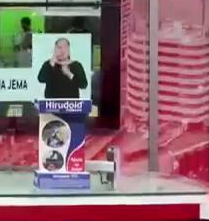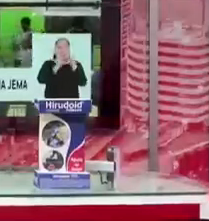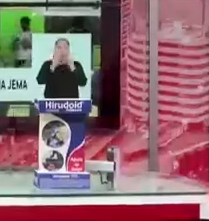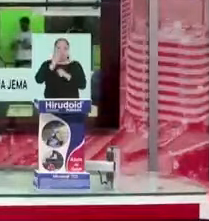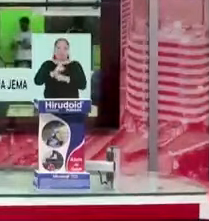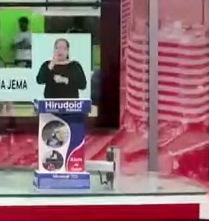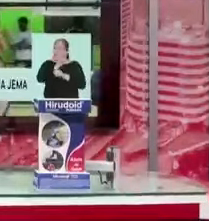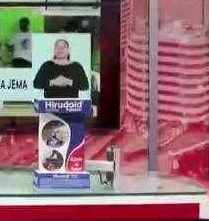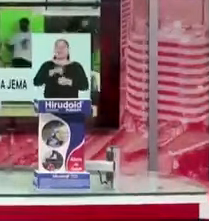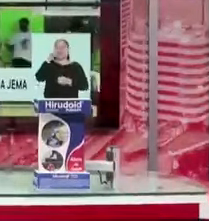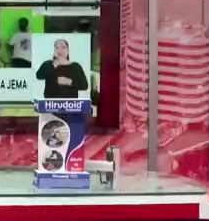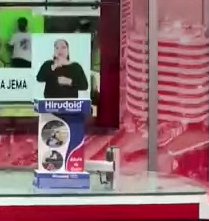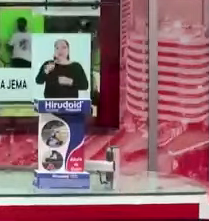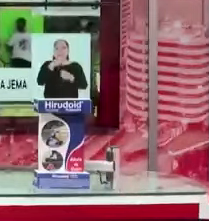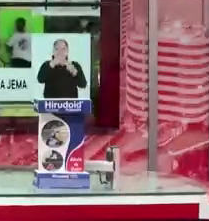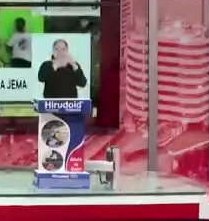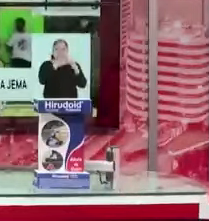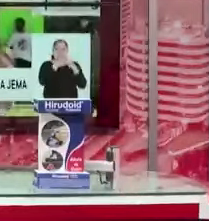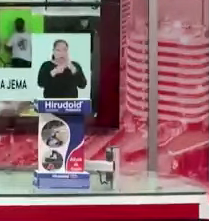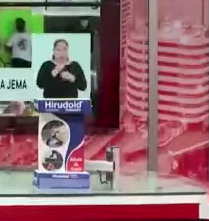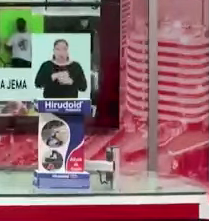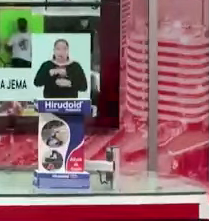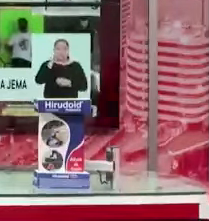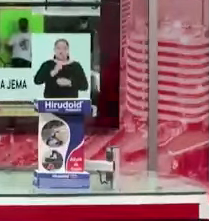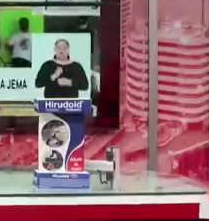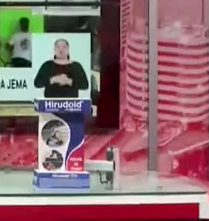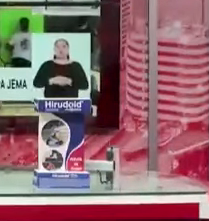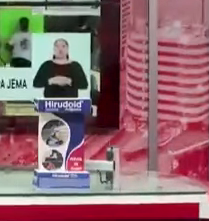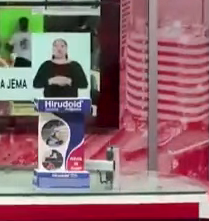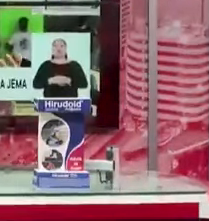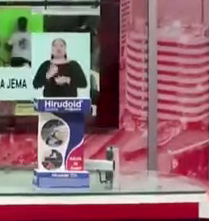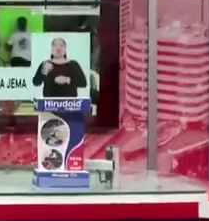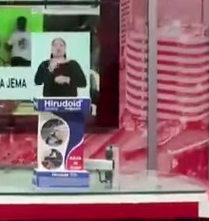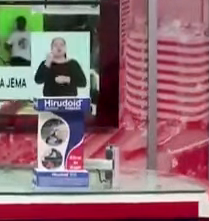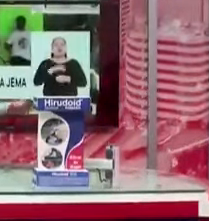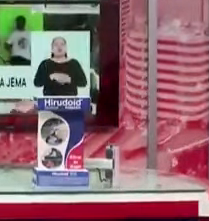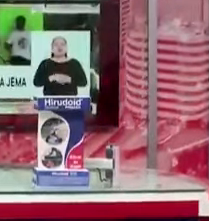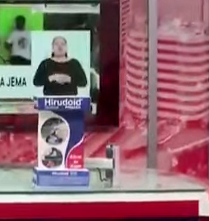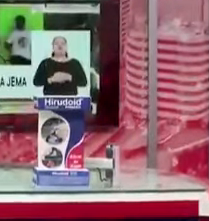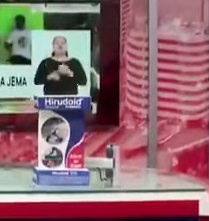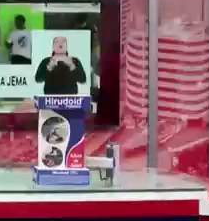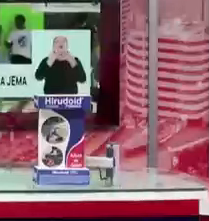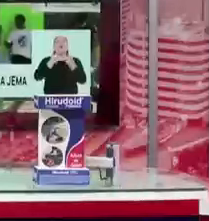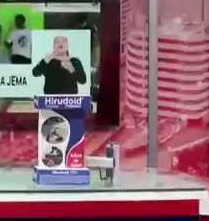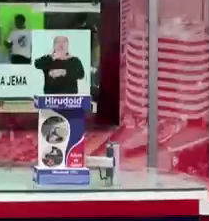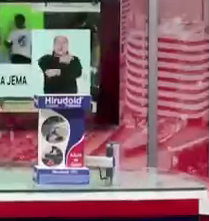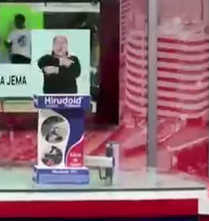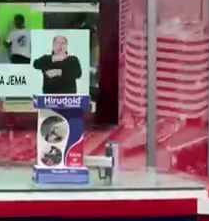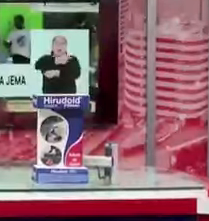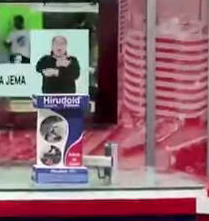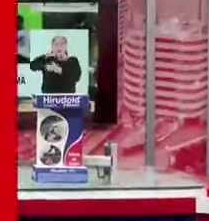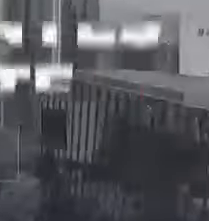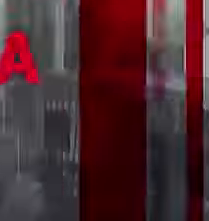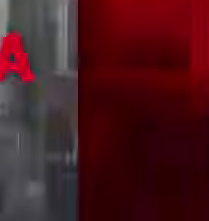regiones se debe a la disponibilidad de dosis. Qué bueno que lo reconozca. Escuchemos.